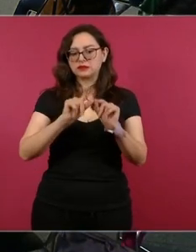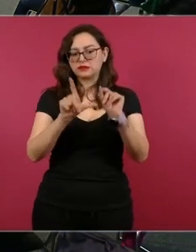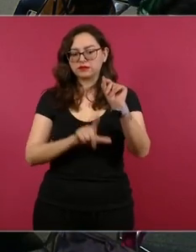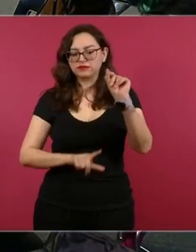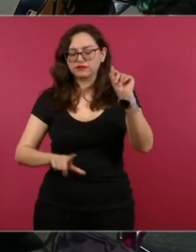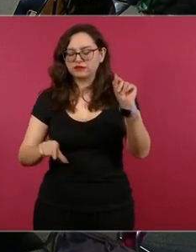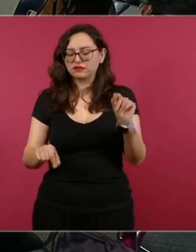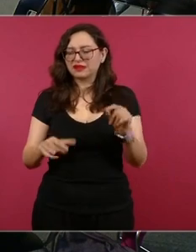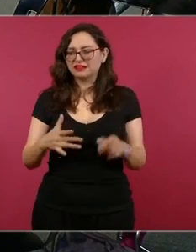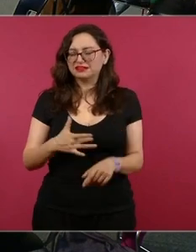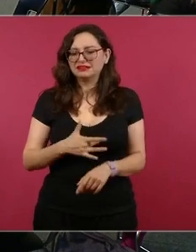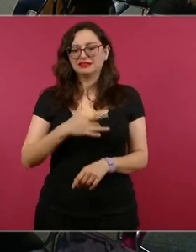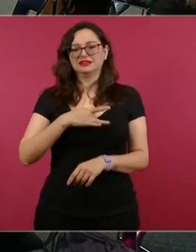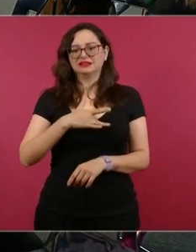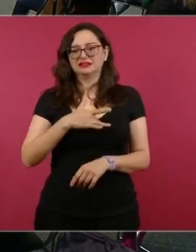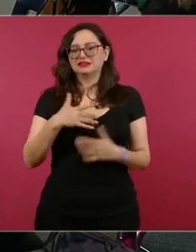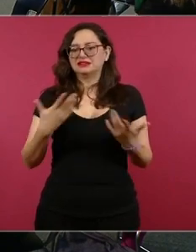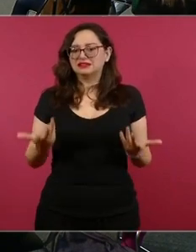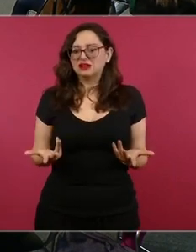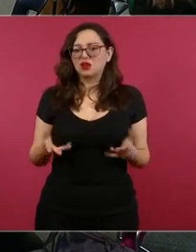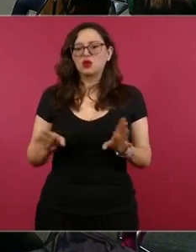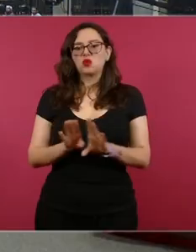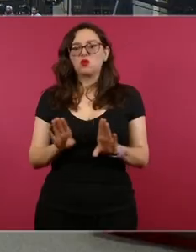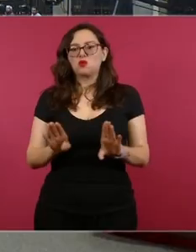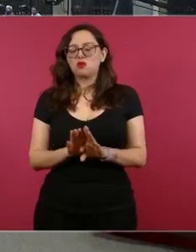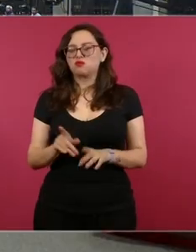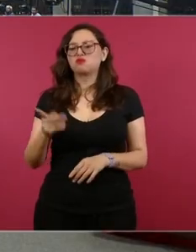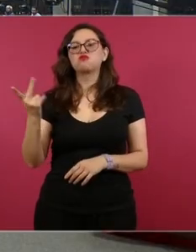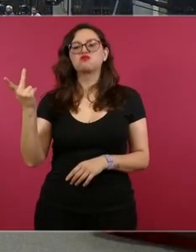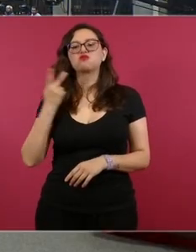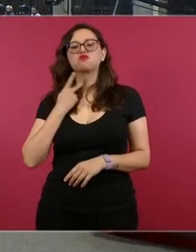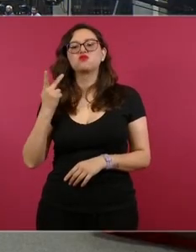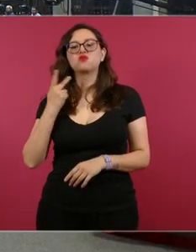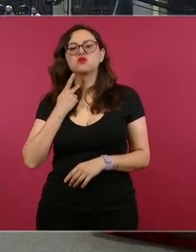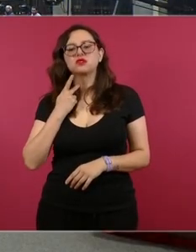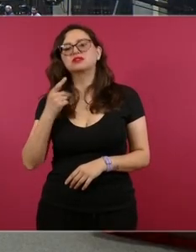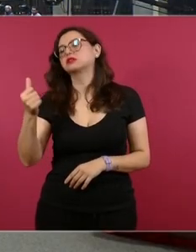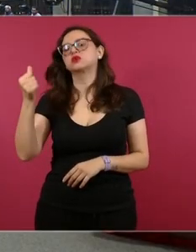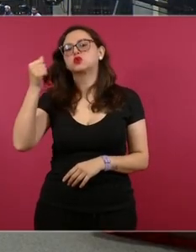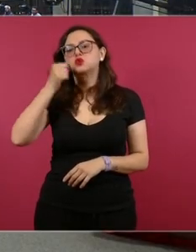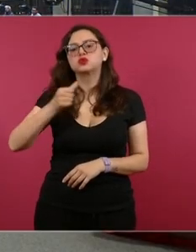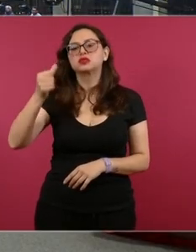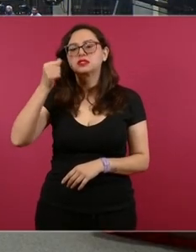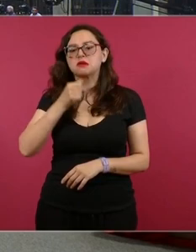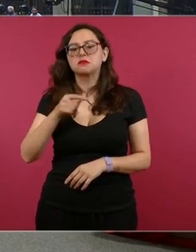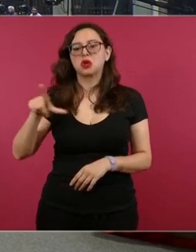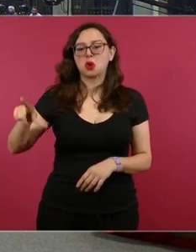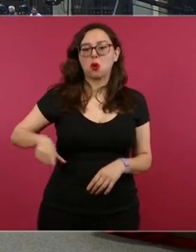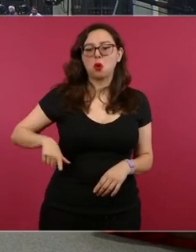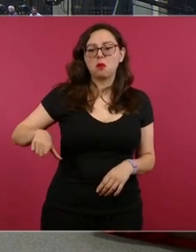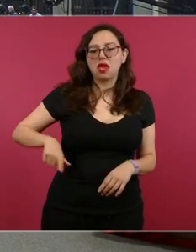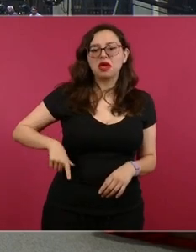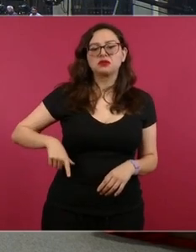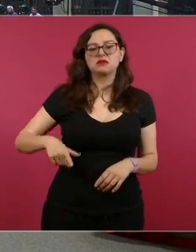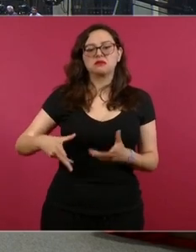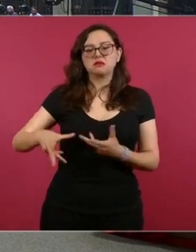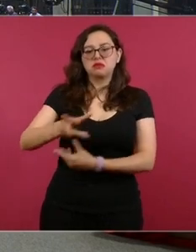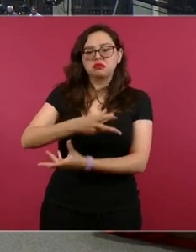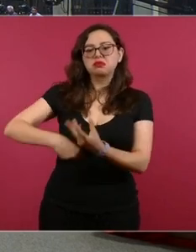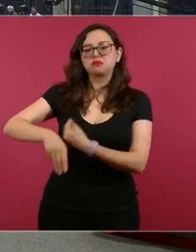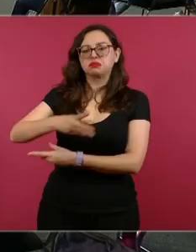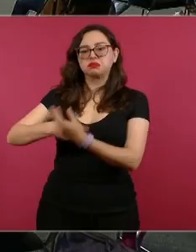con políticos que utilizaron las puertas giratorias y terminaron sirviéndole a las corporaciones, como en el caso de